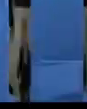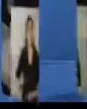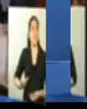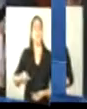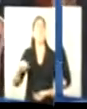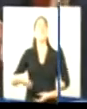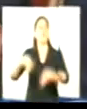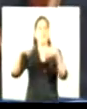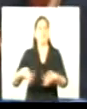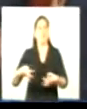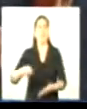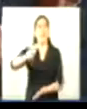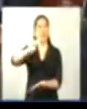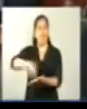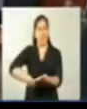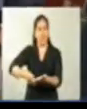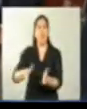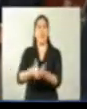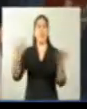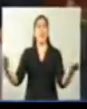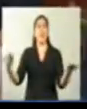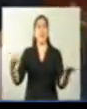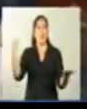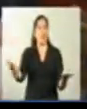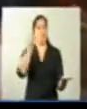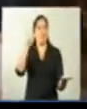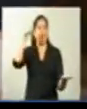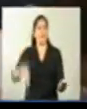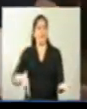hace efectivo el acto de firma del libro de honor.